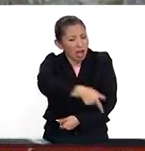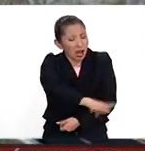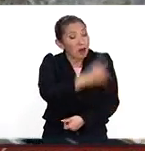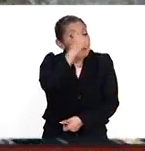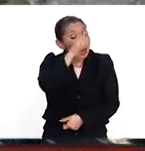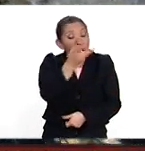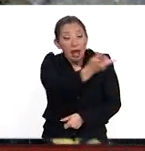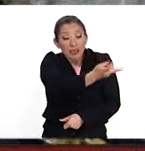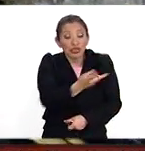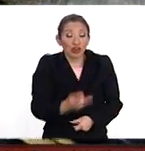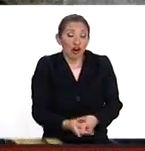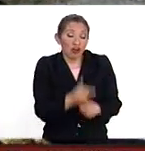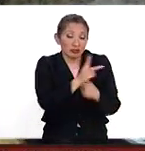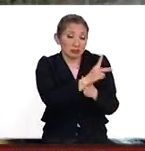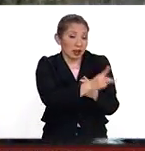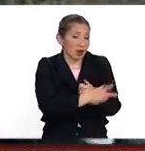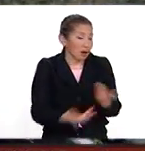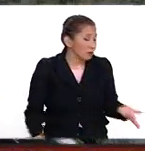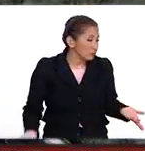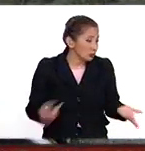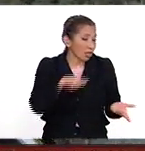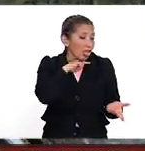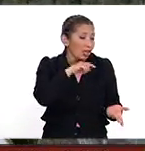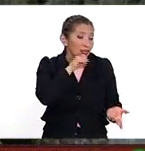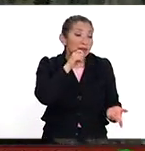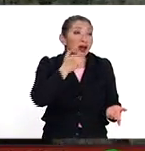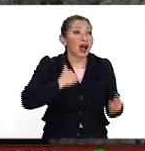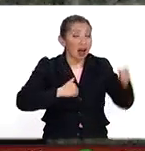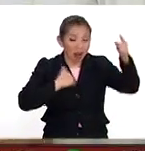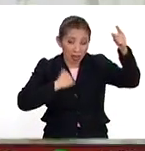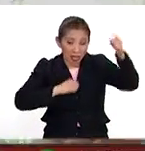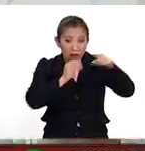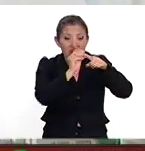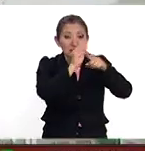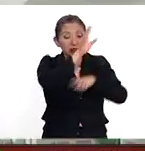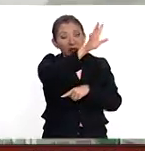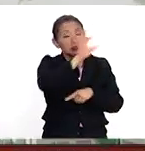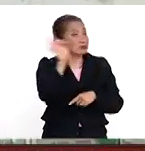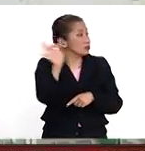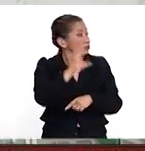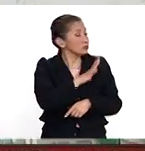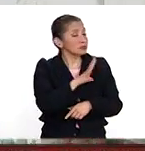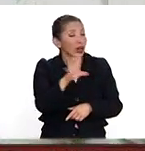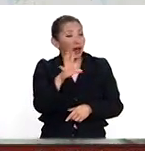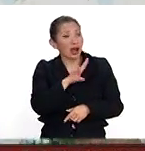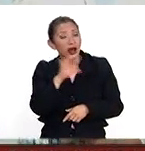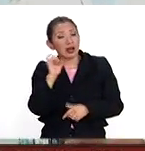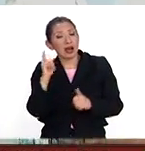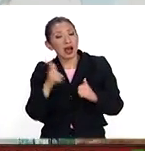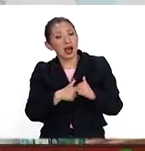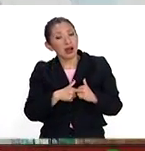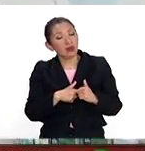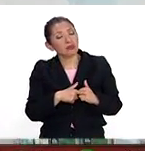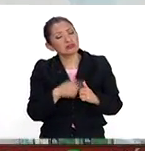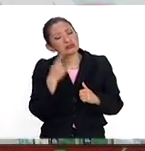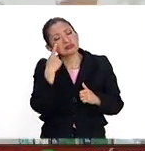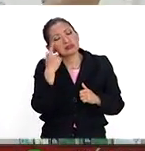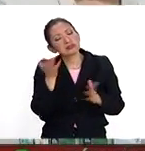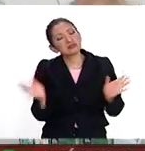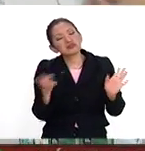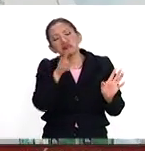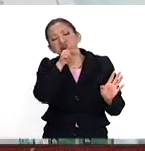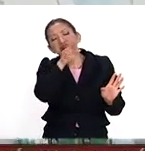las dos economías, e incluido Canadá, si se llevara a cabo algo de este tipo. Mira,